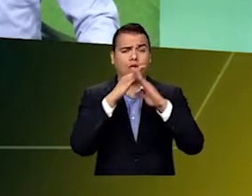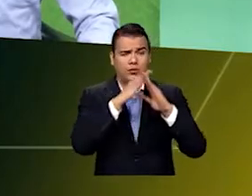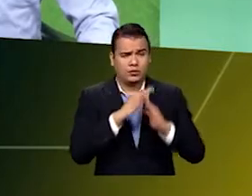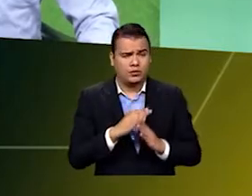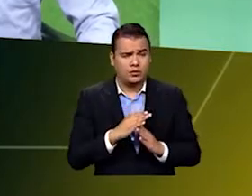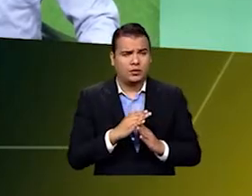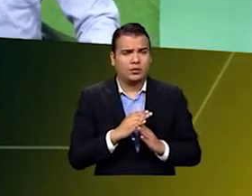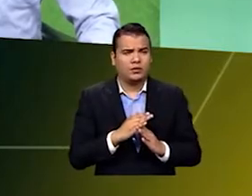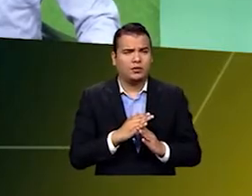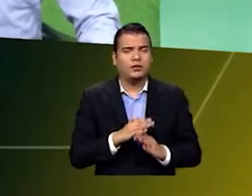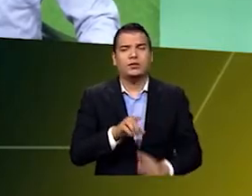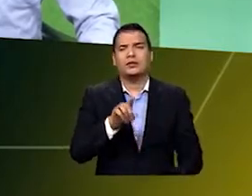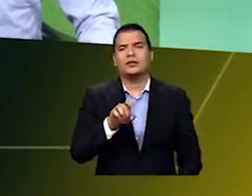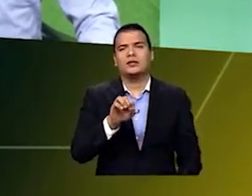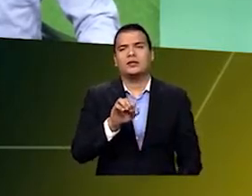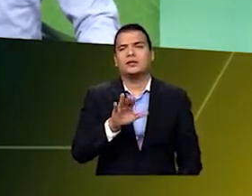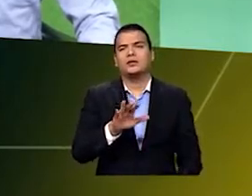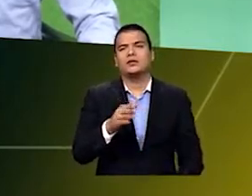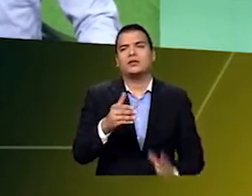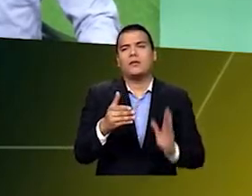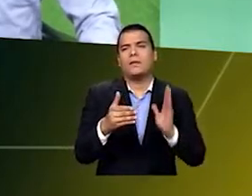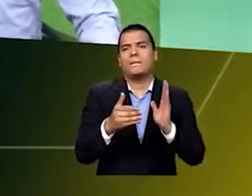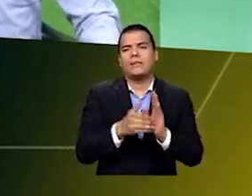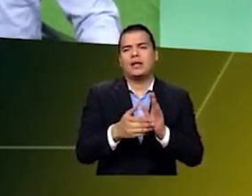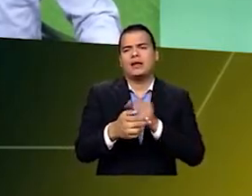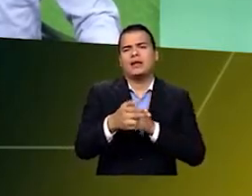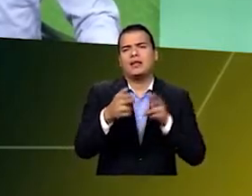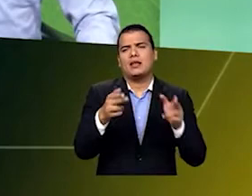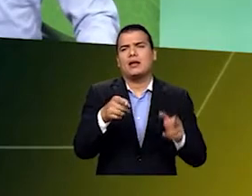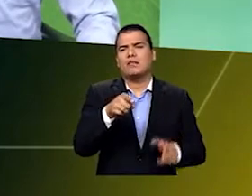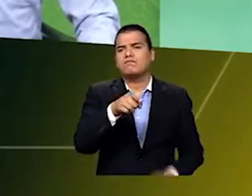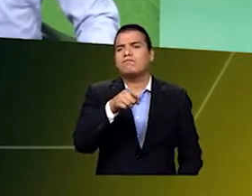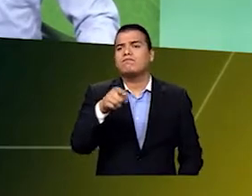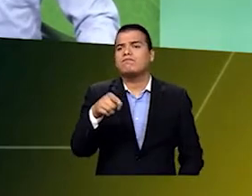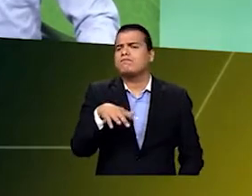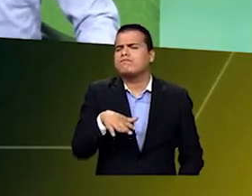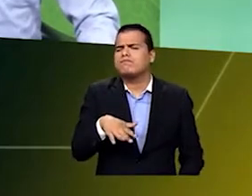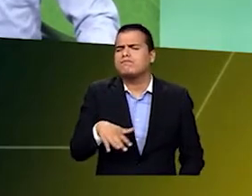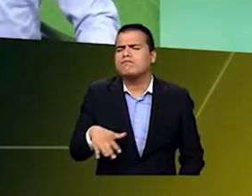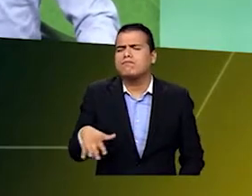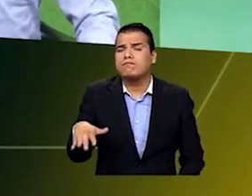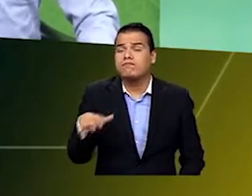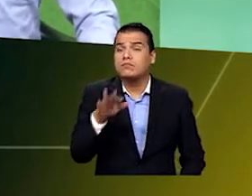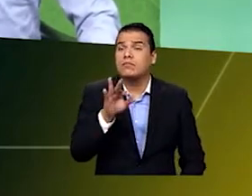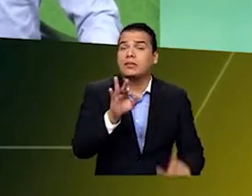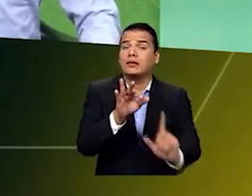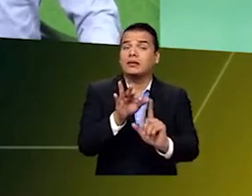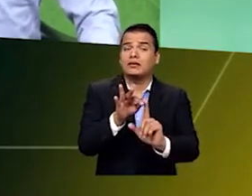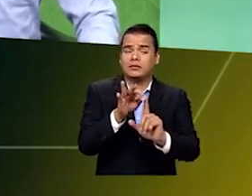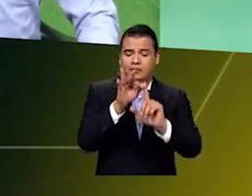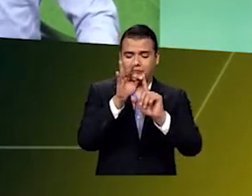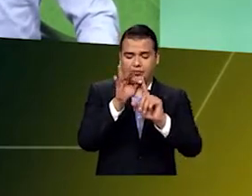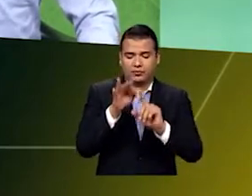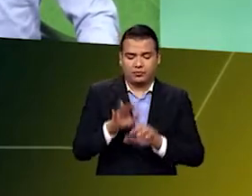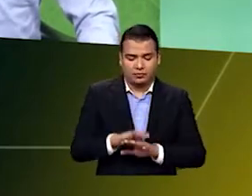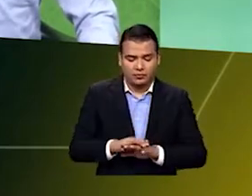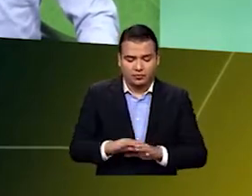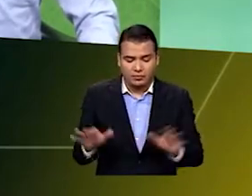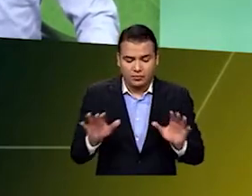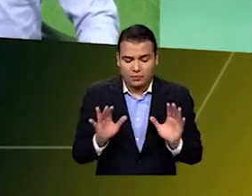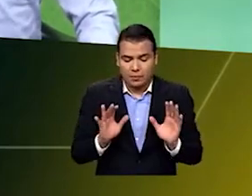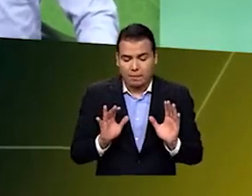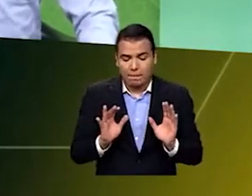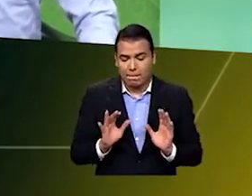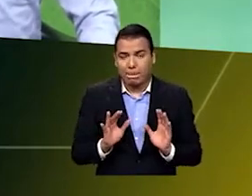tiene 605.000 hectáreas de áreas de protección en el departamento. De esas 10.000 hectáreas están en áreas